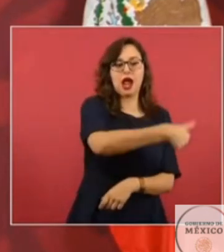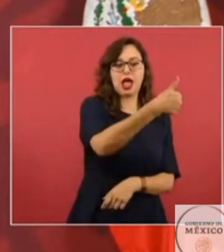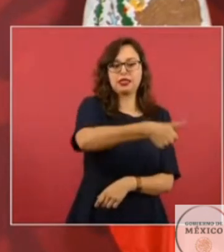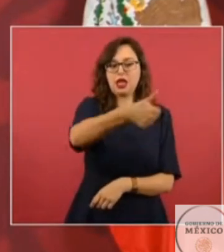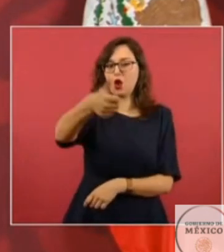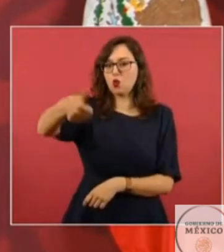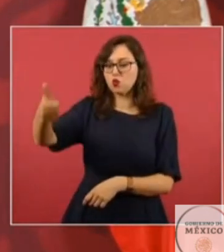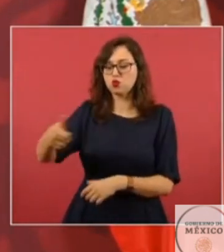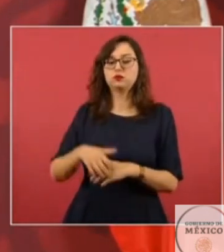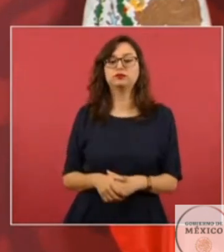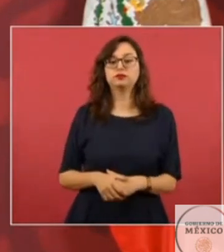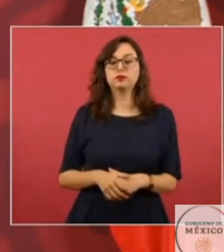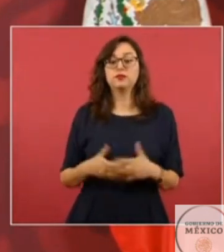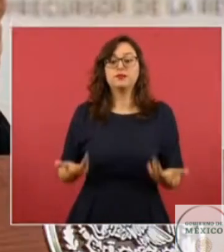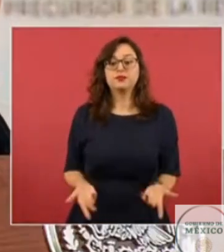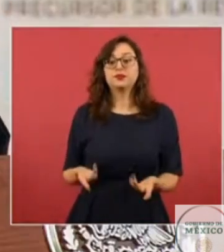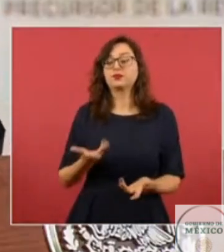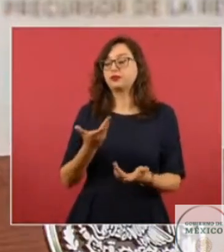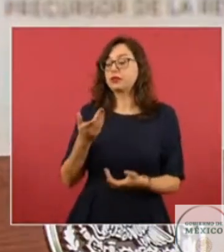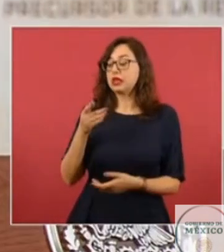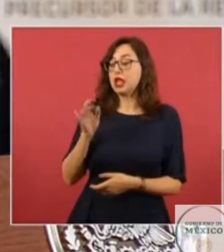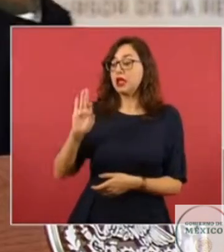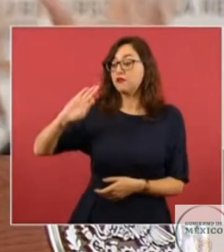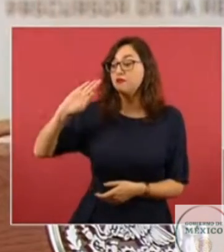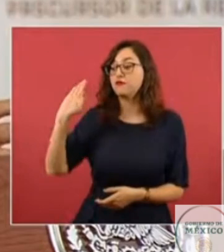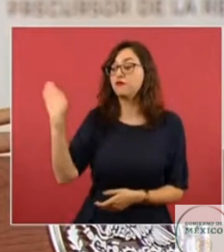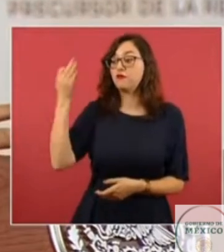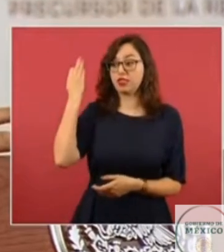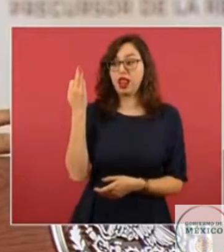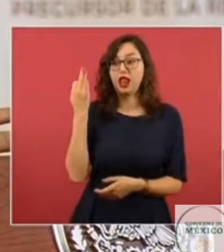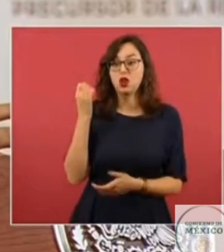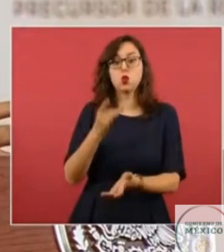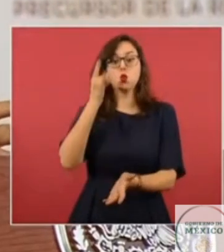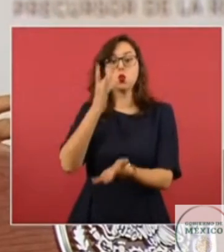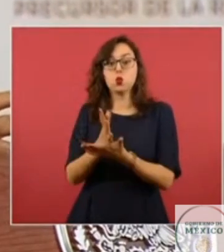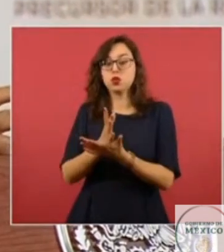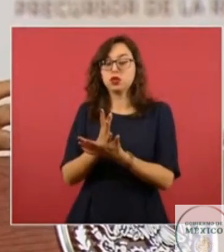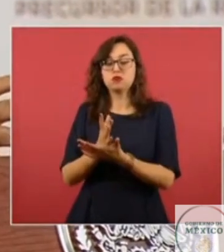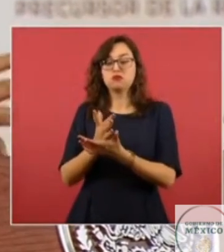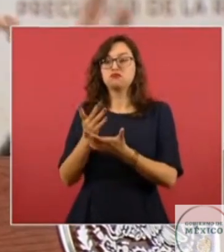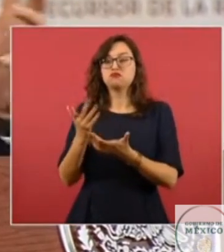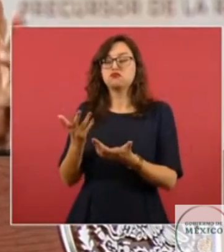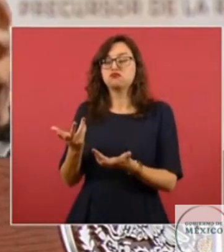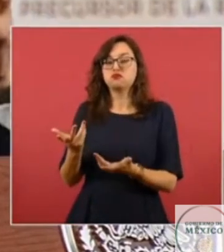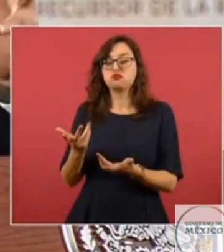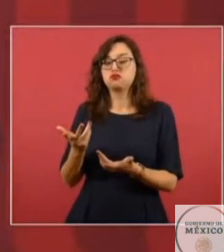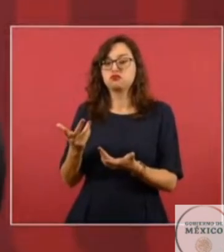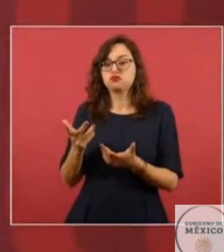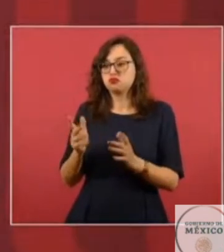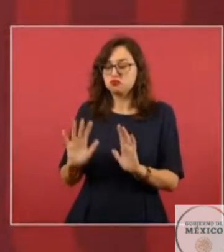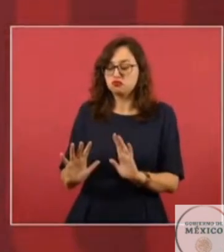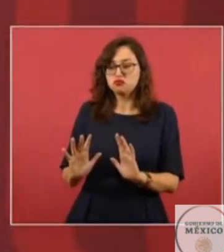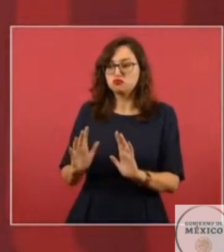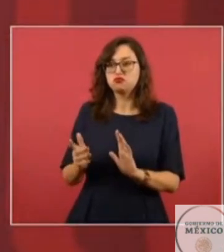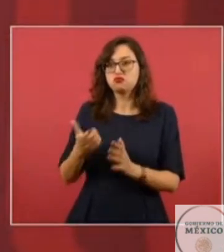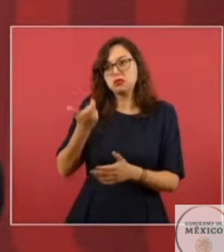aquel entonces IMSS Coplamar, se pasaron a los estados, pero funcionaba muy